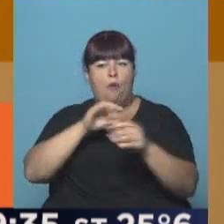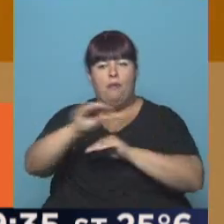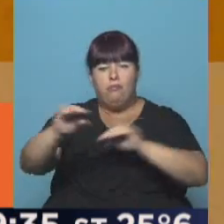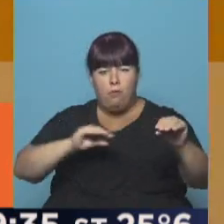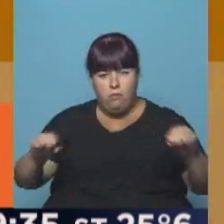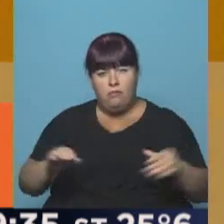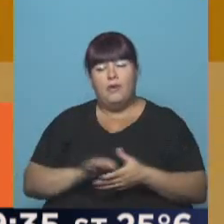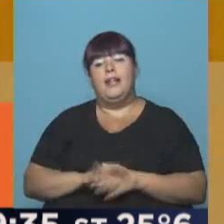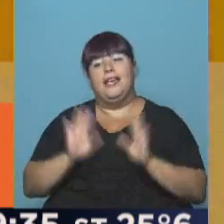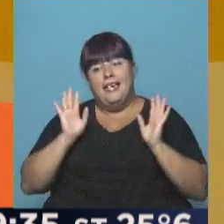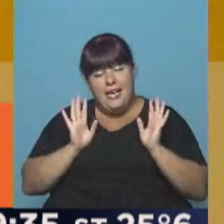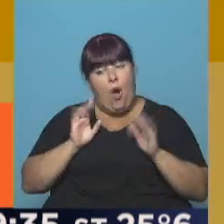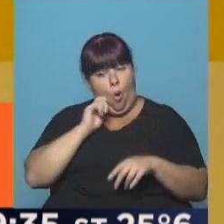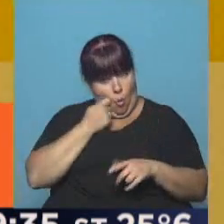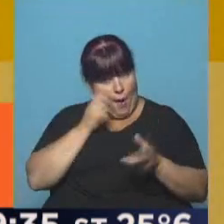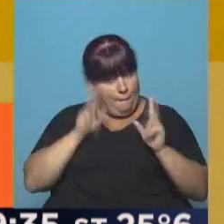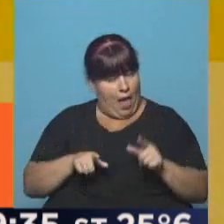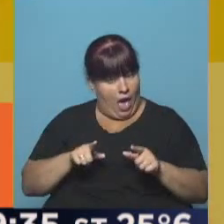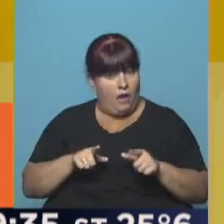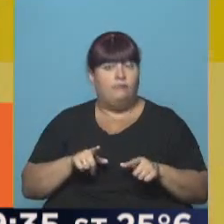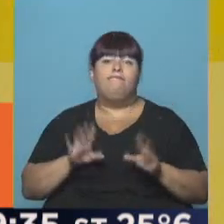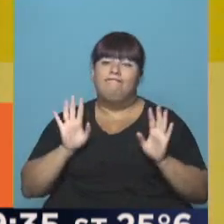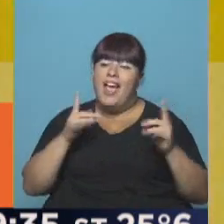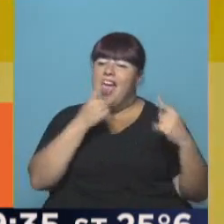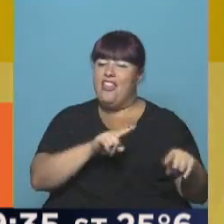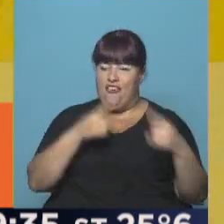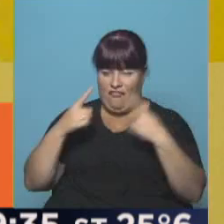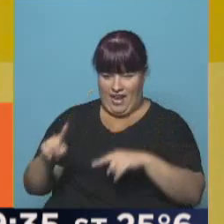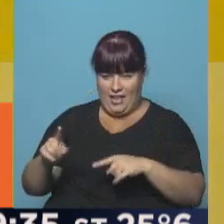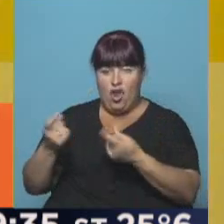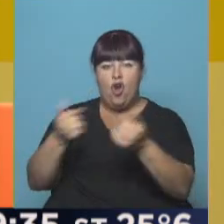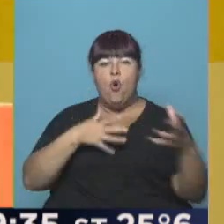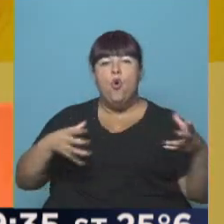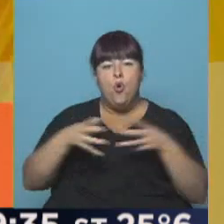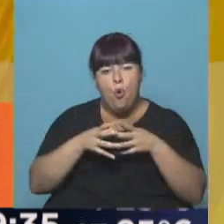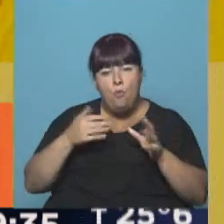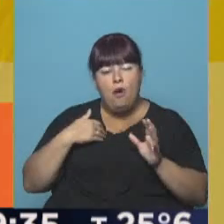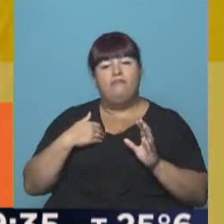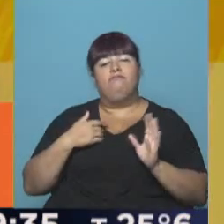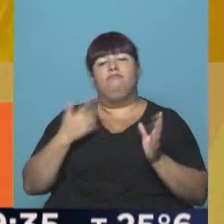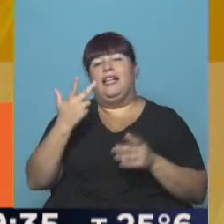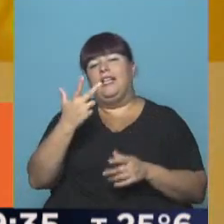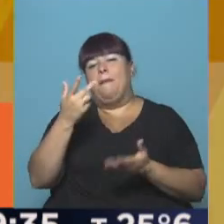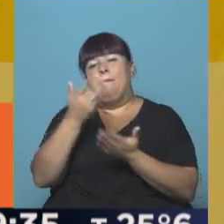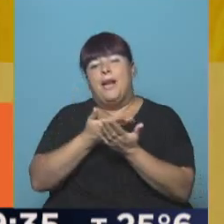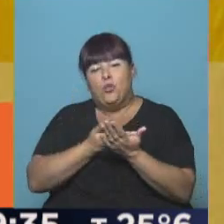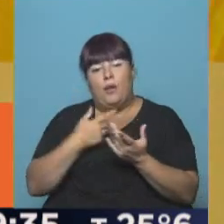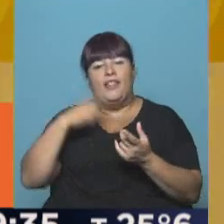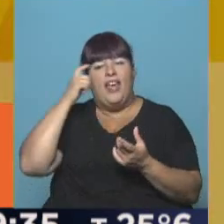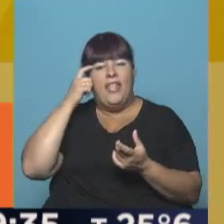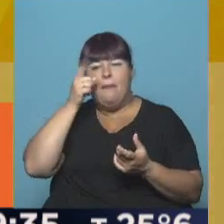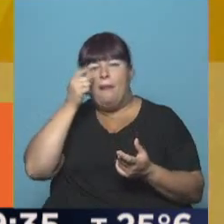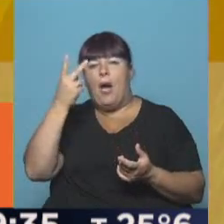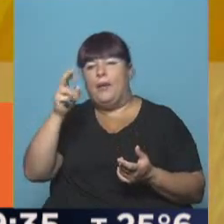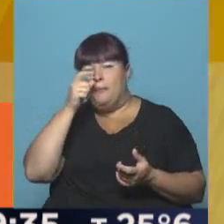distribuyen A ver es una buena estrategia son cosas diferentes una compra en grupo A mí me llegan presupuestos queremos comprar 10 papás